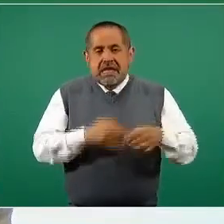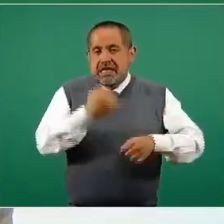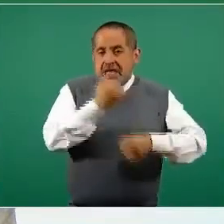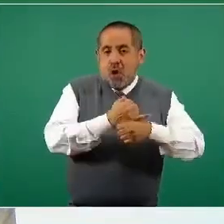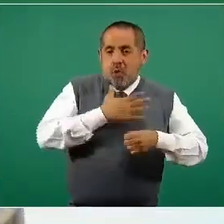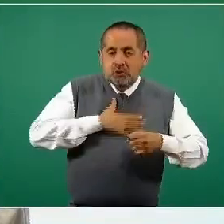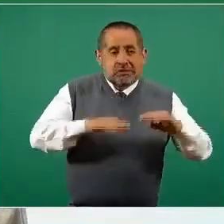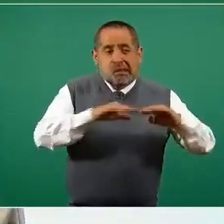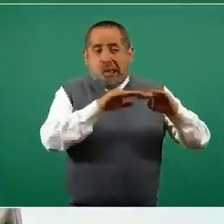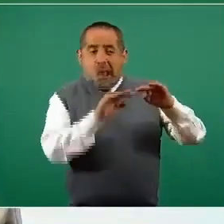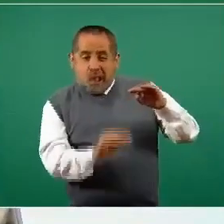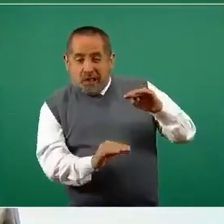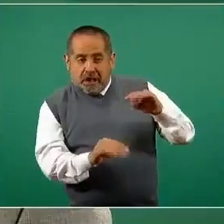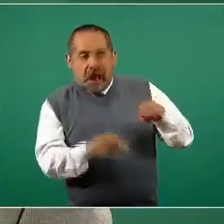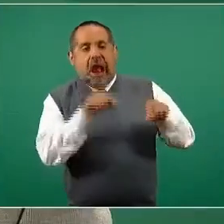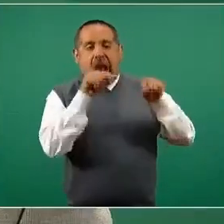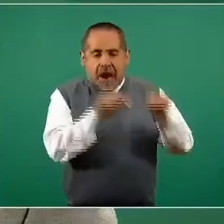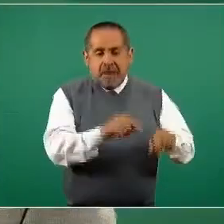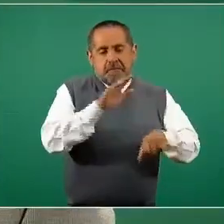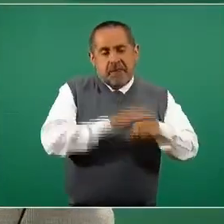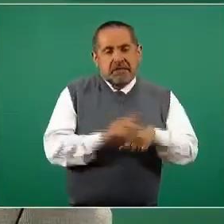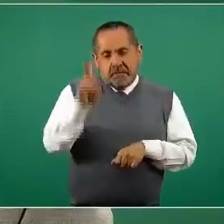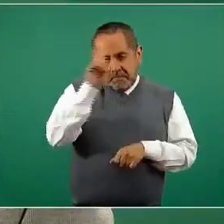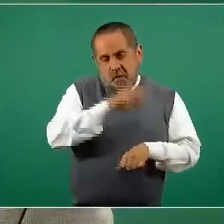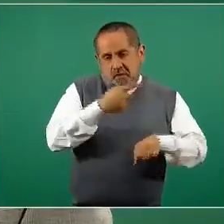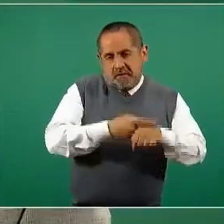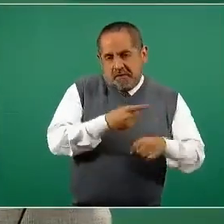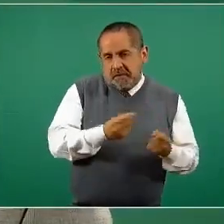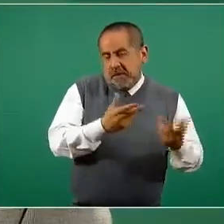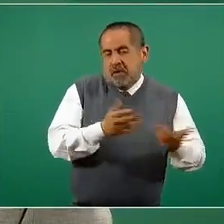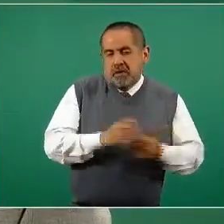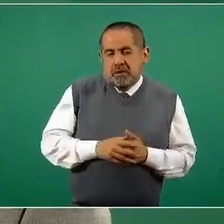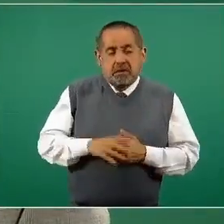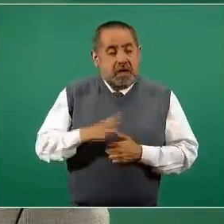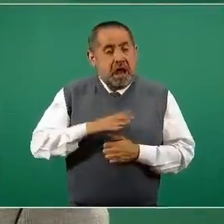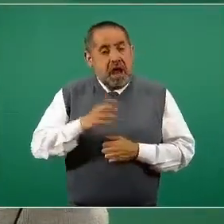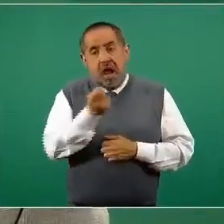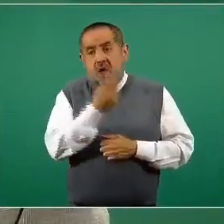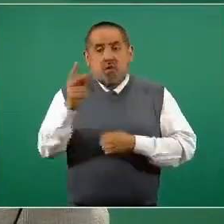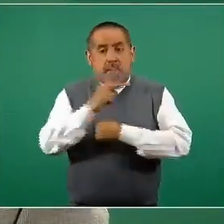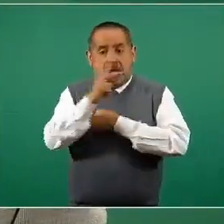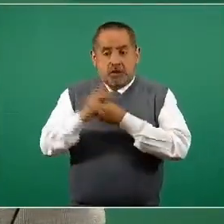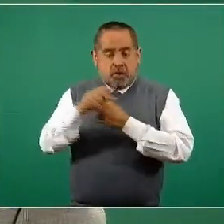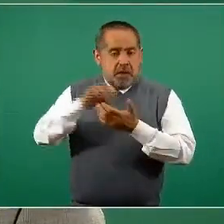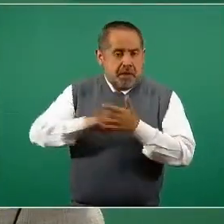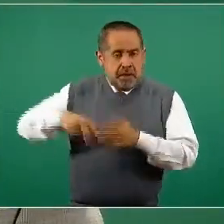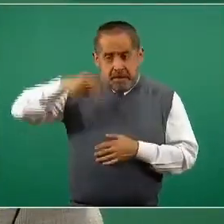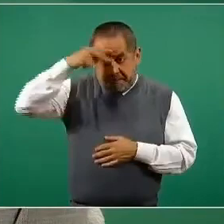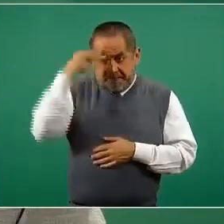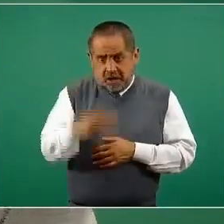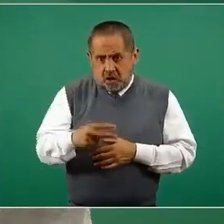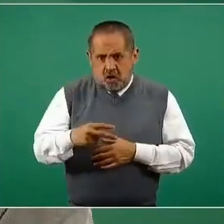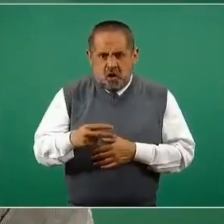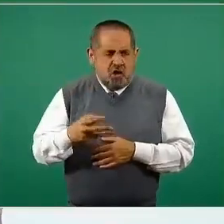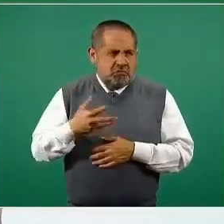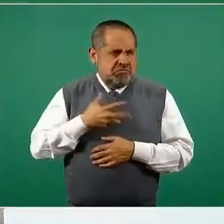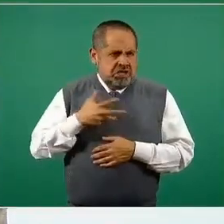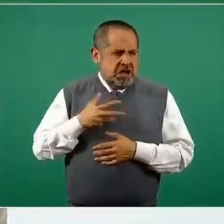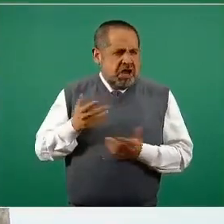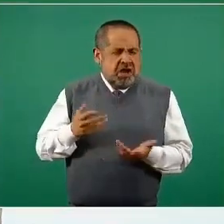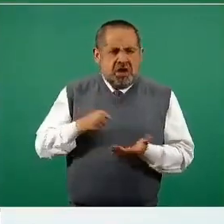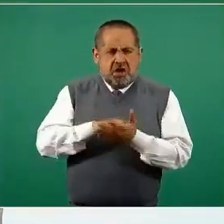inequidades en la distribución de la riqueza. También hay que considerar eso. Hay naciones como México que tenemos en